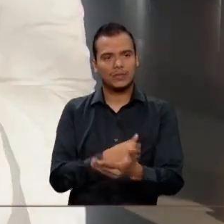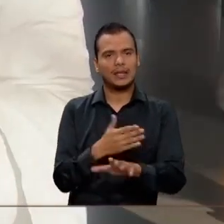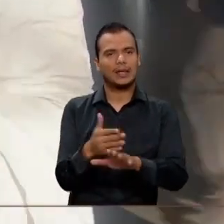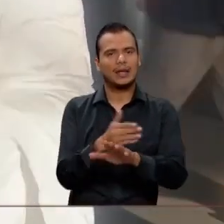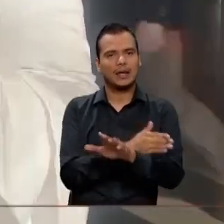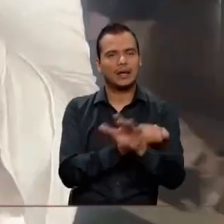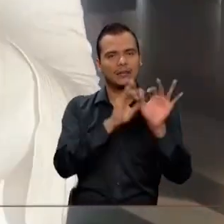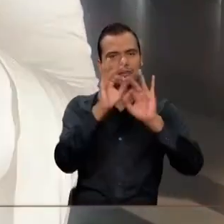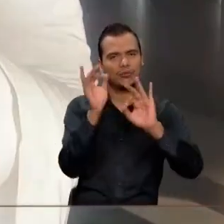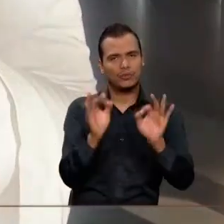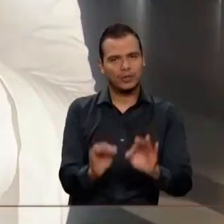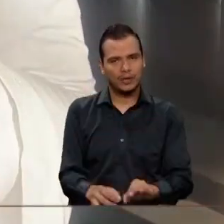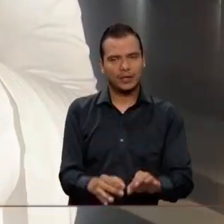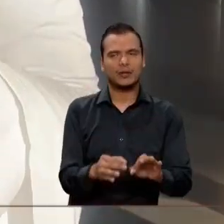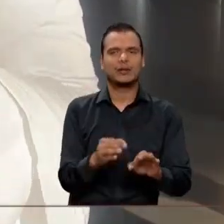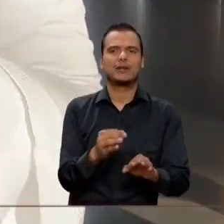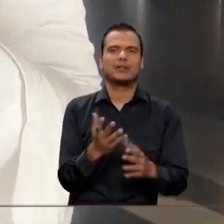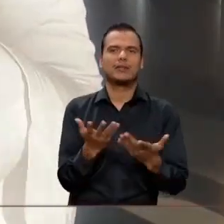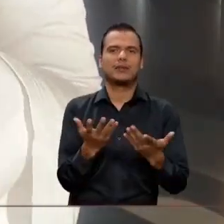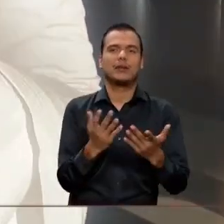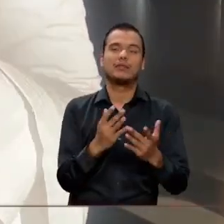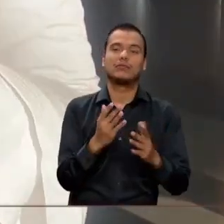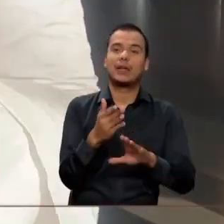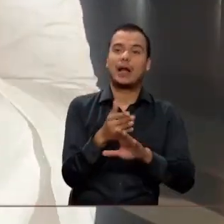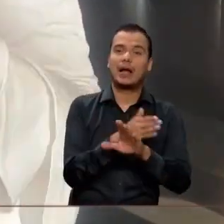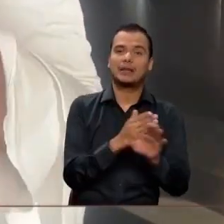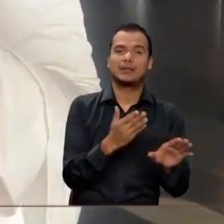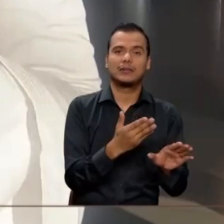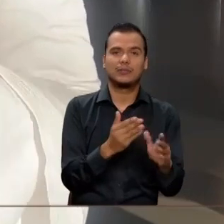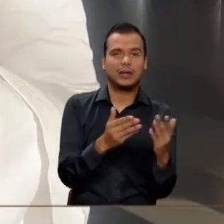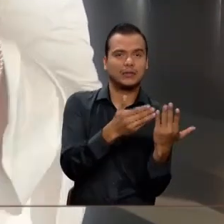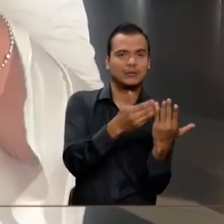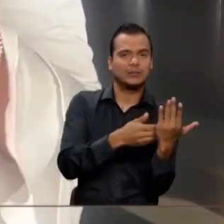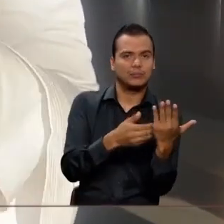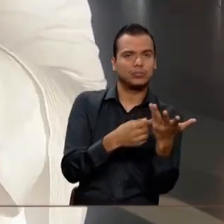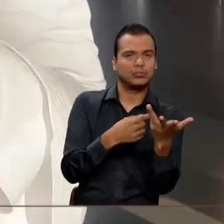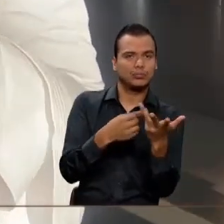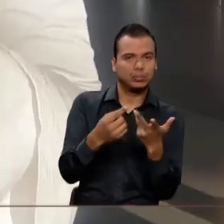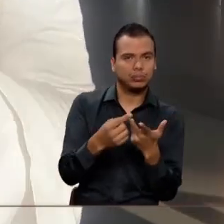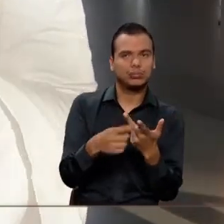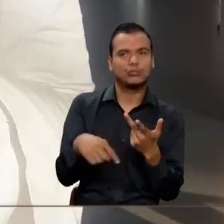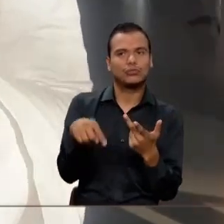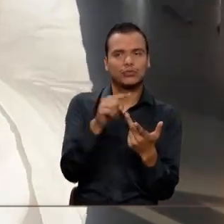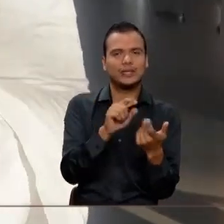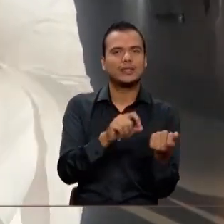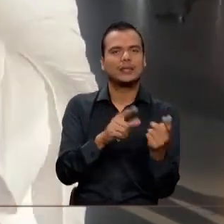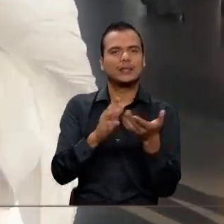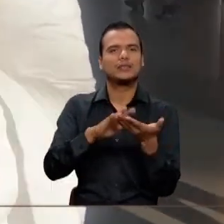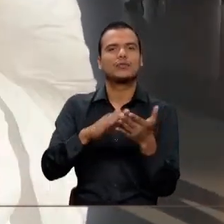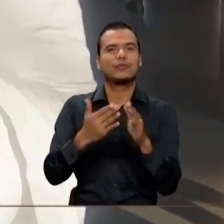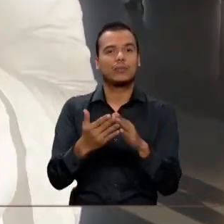su viaje, que preparen los documentos de identificación suyos y de sus mascotas y los van a